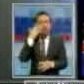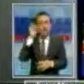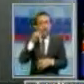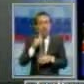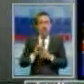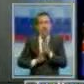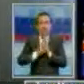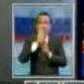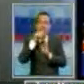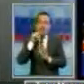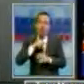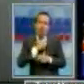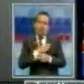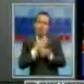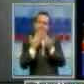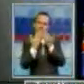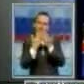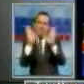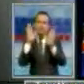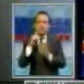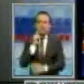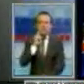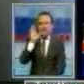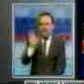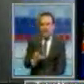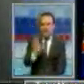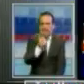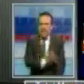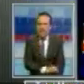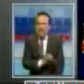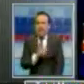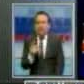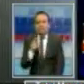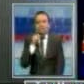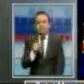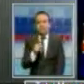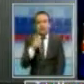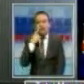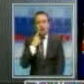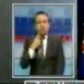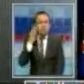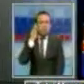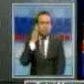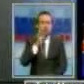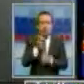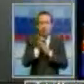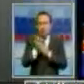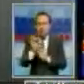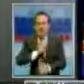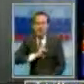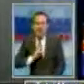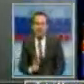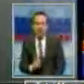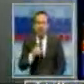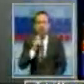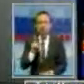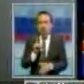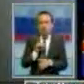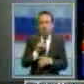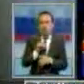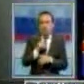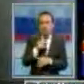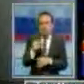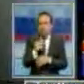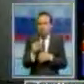democracia y de conocimiento del quién es quién, en el cual el género, la orientación religiosa o la orientación sexual no puede